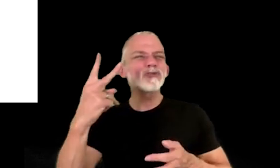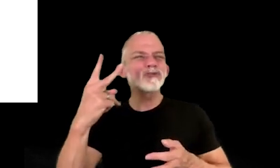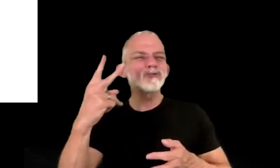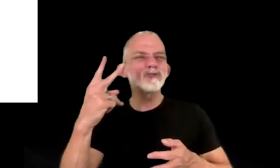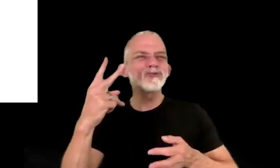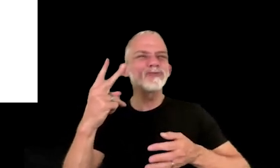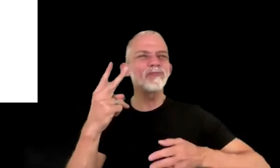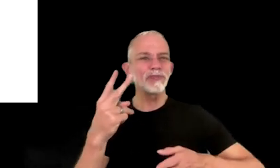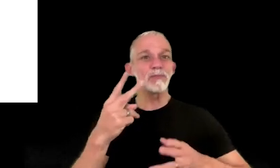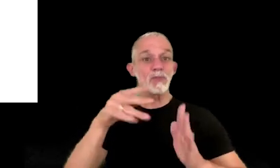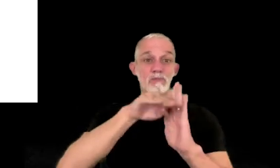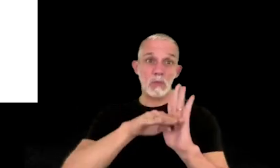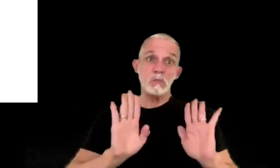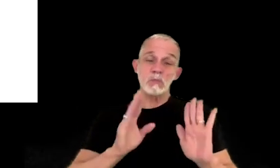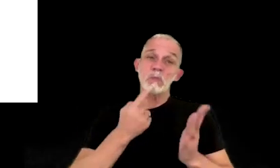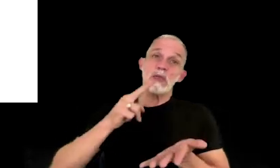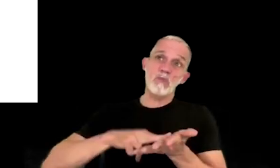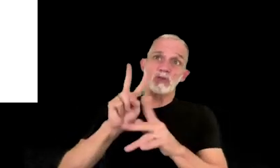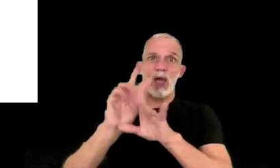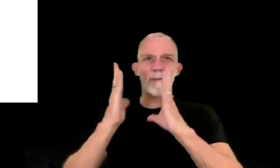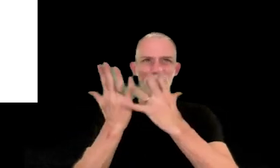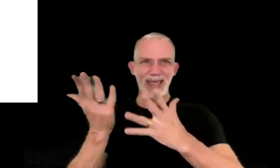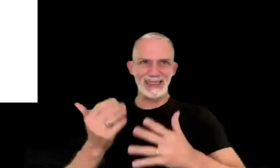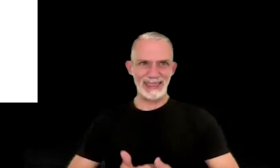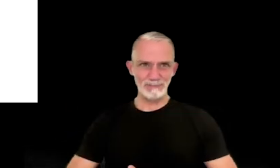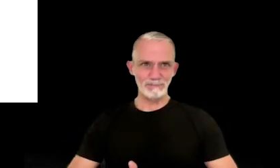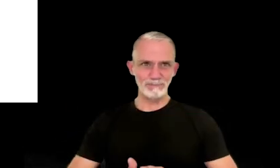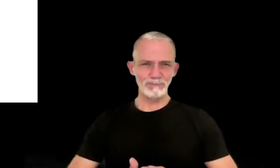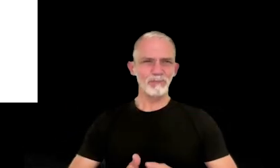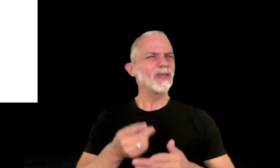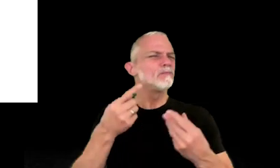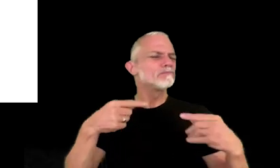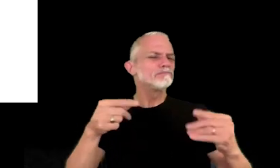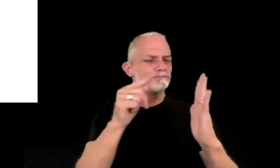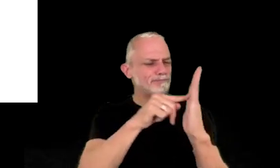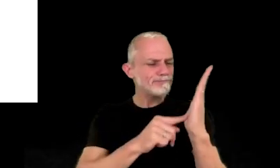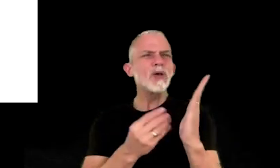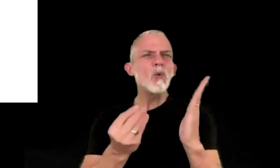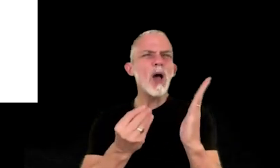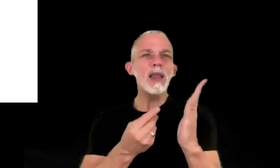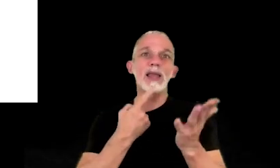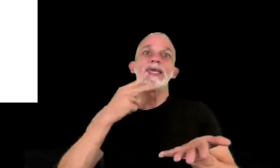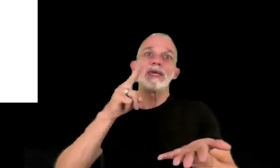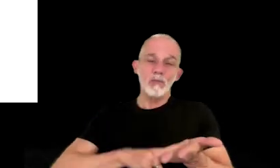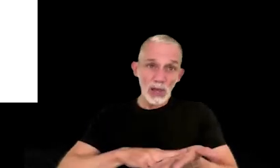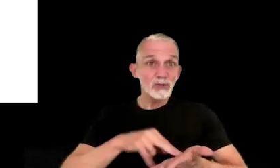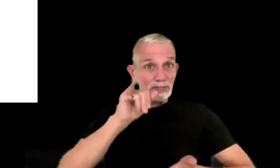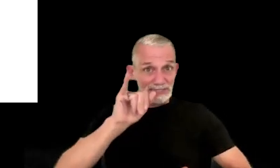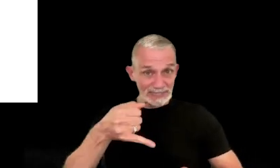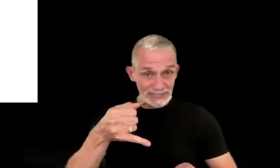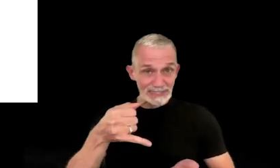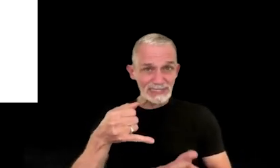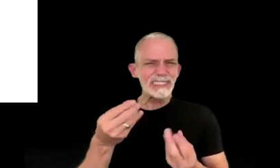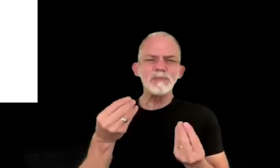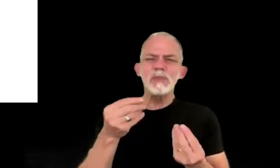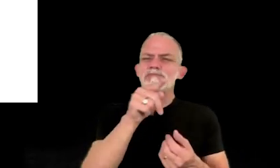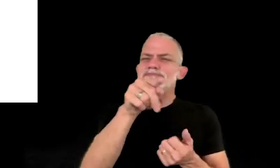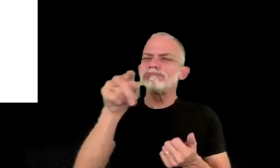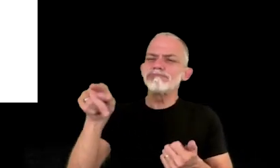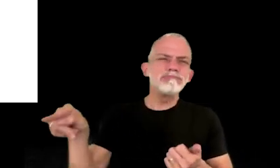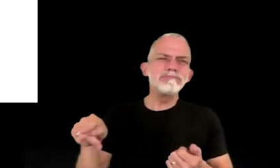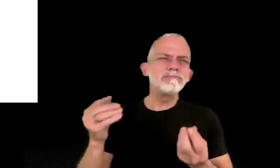es catalogado como un tributo ambiental. ¿Qué características tiene? Va a gravar en función a